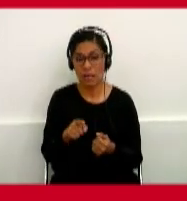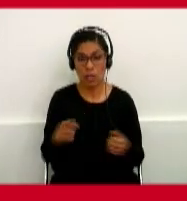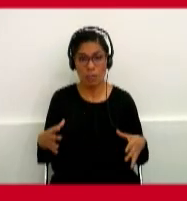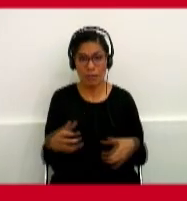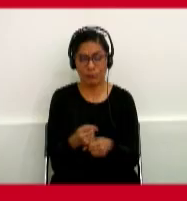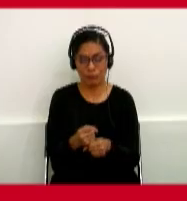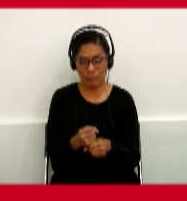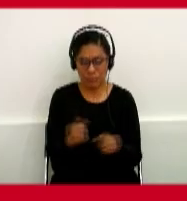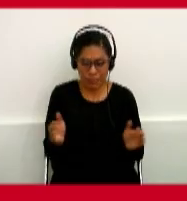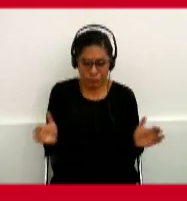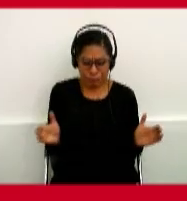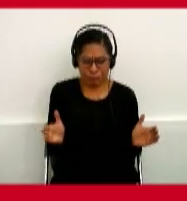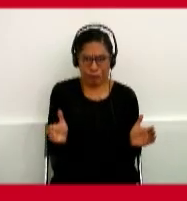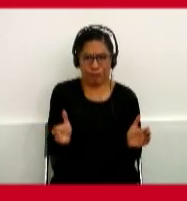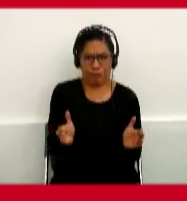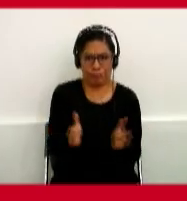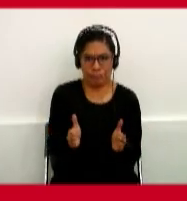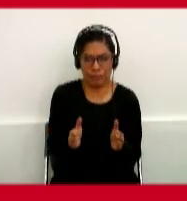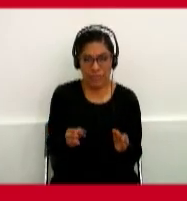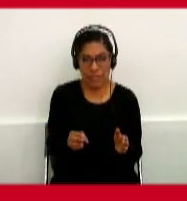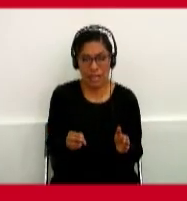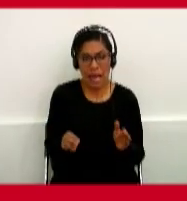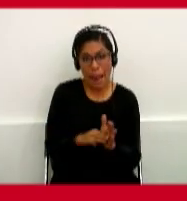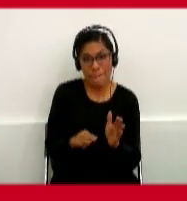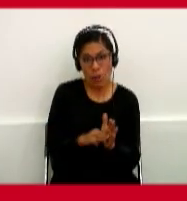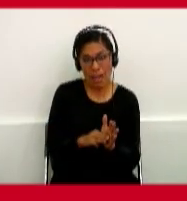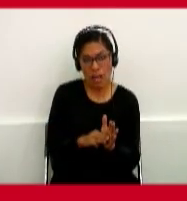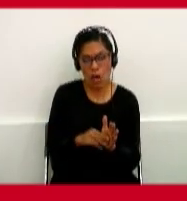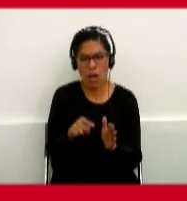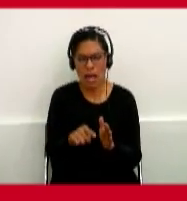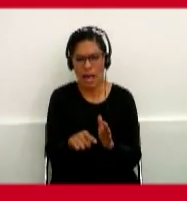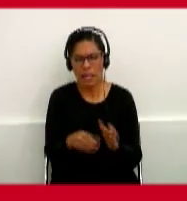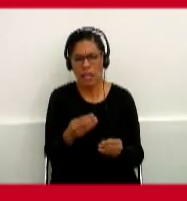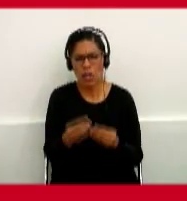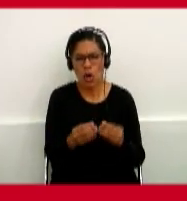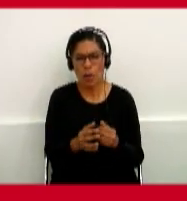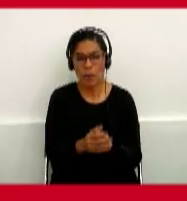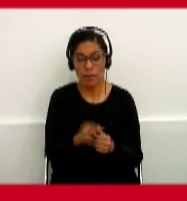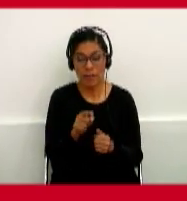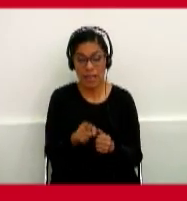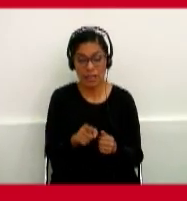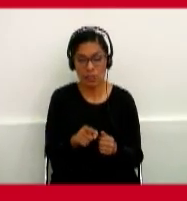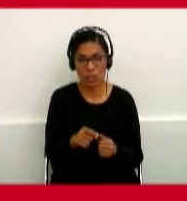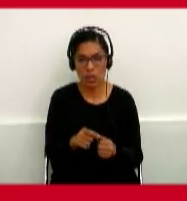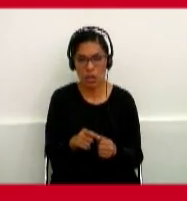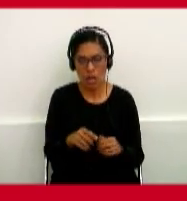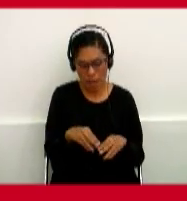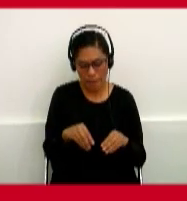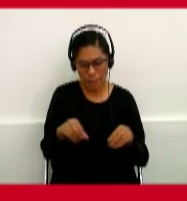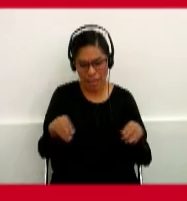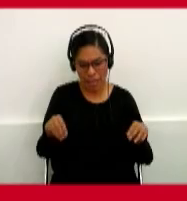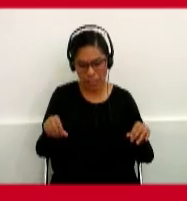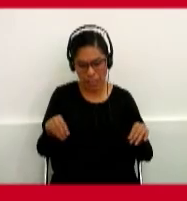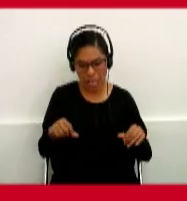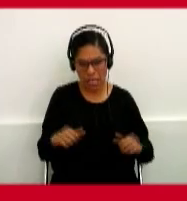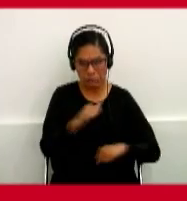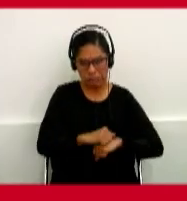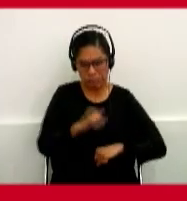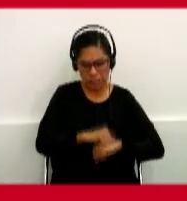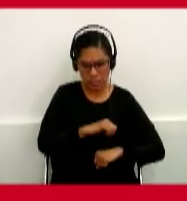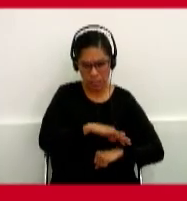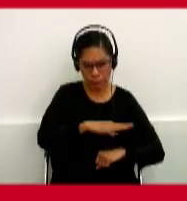simplificado, es muy simplificado el modelo. Tenemos, por ejemplo, como un material de fundación, un basamento rocoso que es la